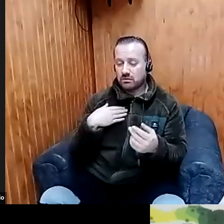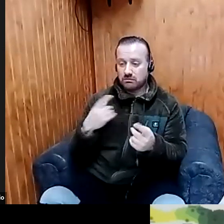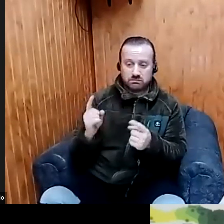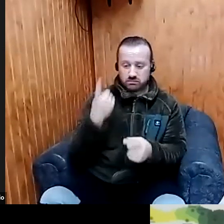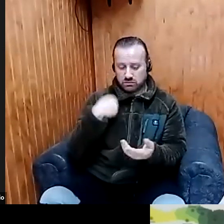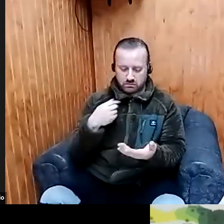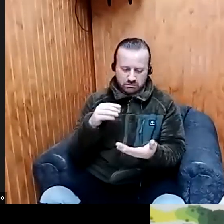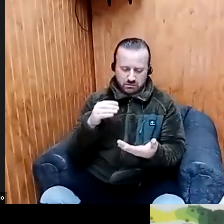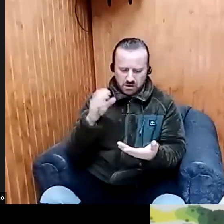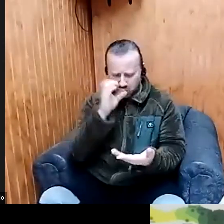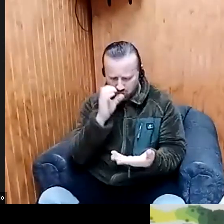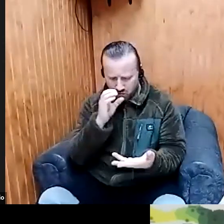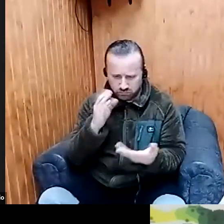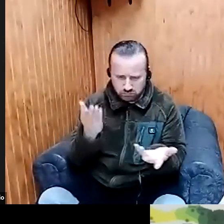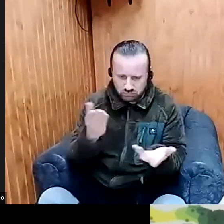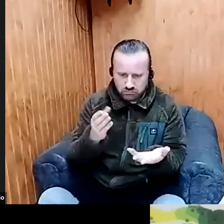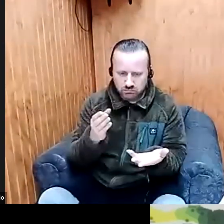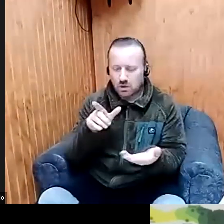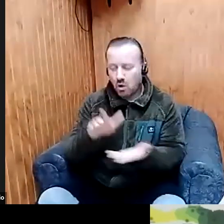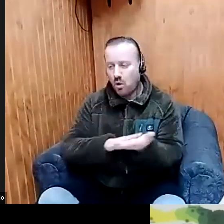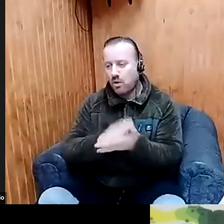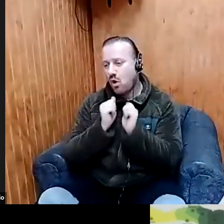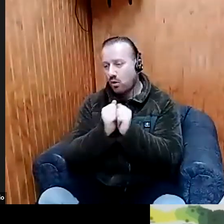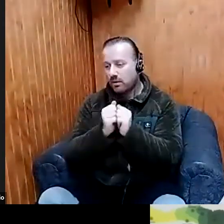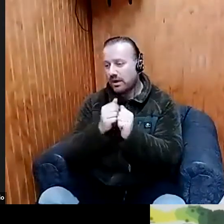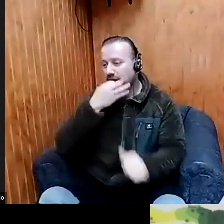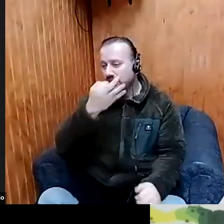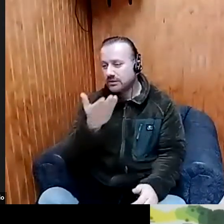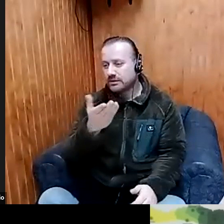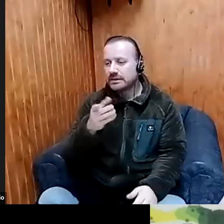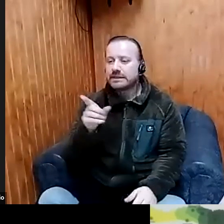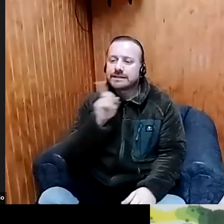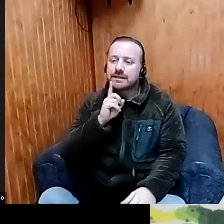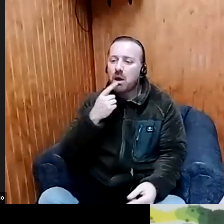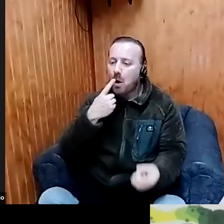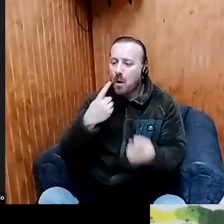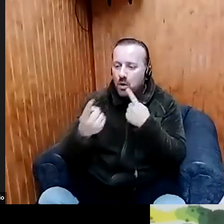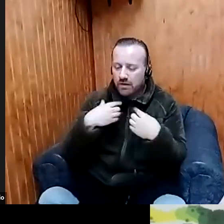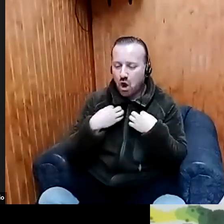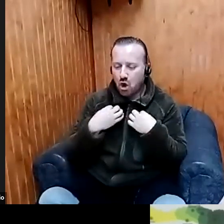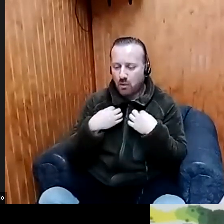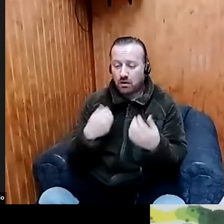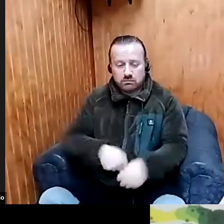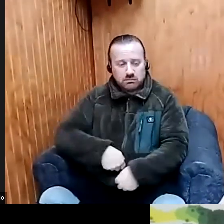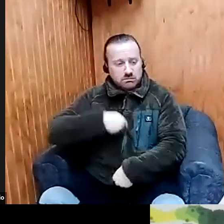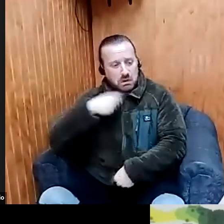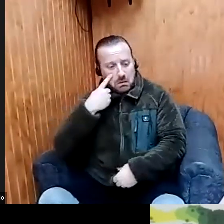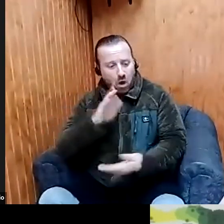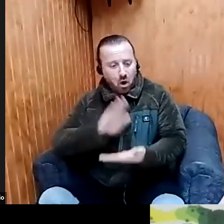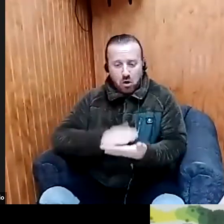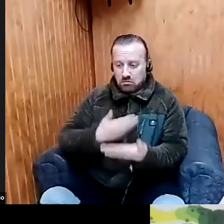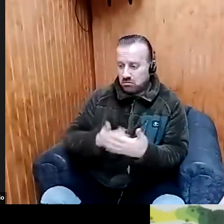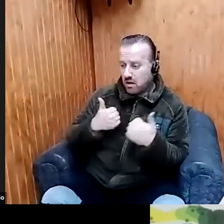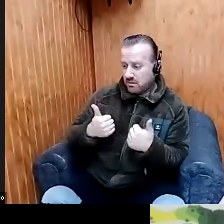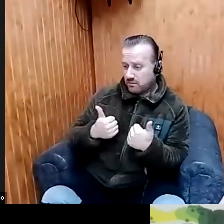Tengo un compañero que hizo una metáfora que me gusta mucho, que es, tienen que probarse el traje. Tienen que probárselo. O sea, alguna vez en su vida